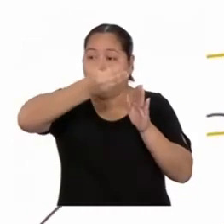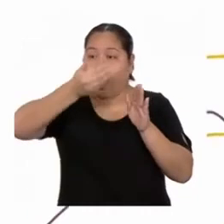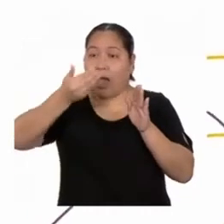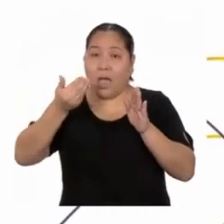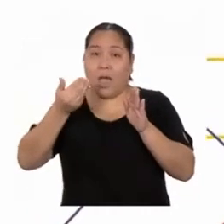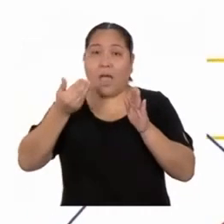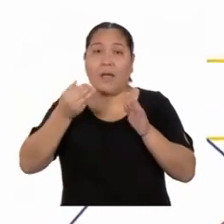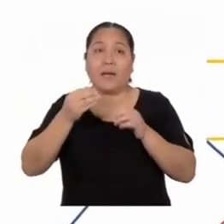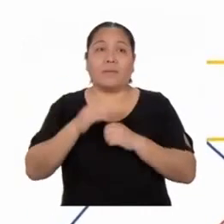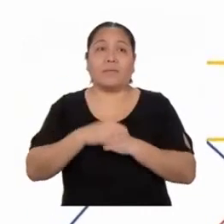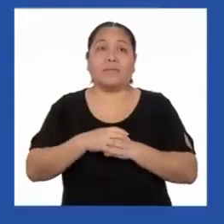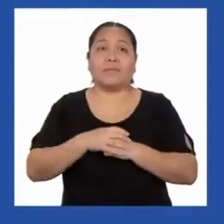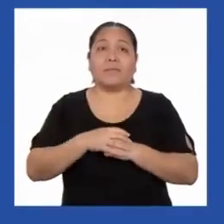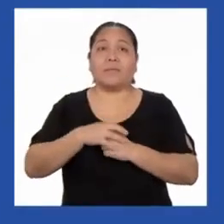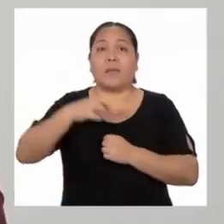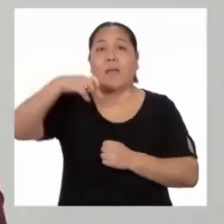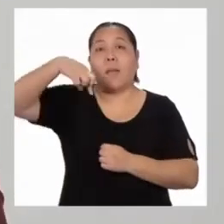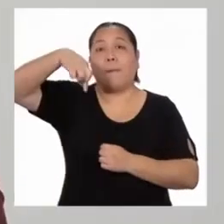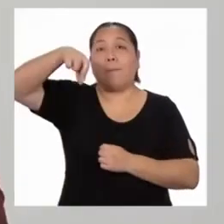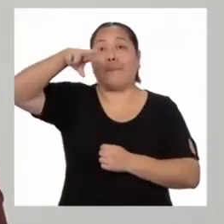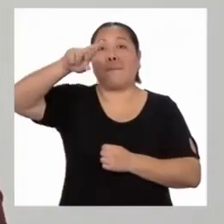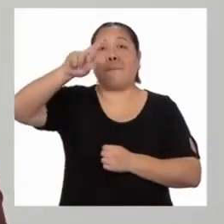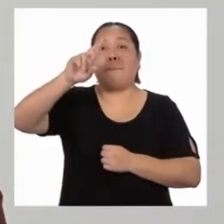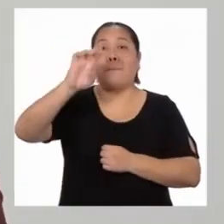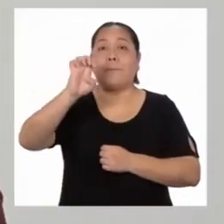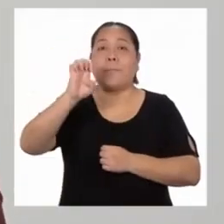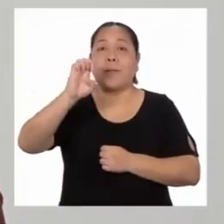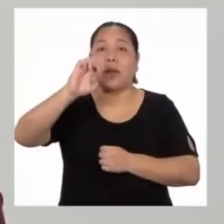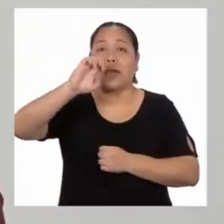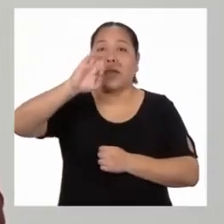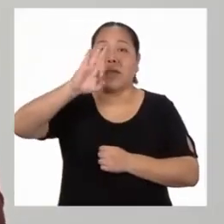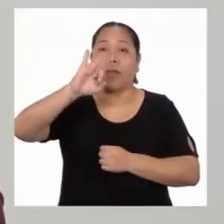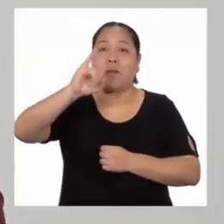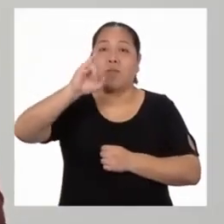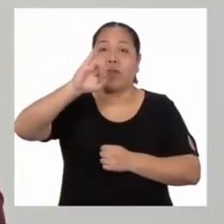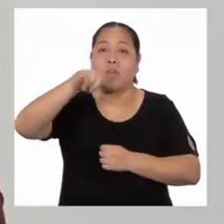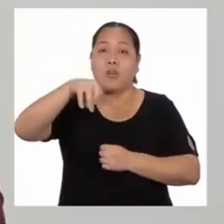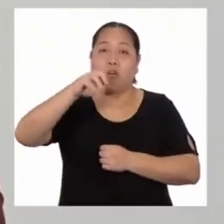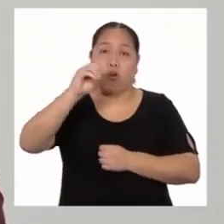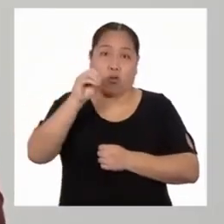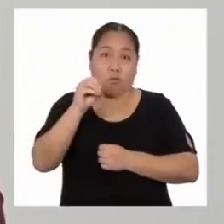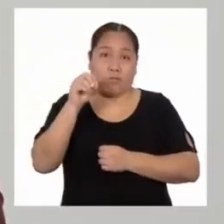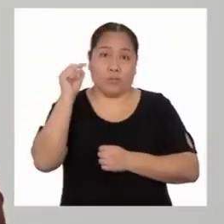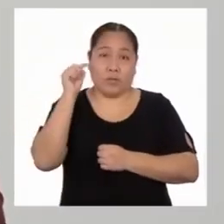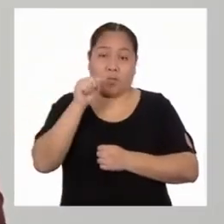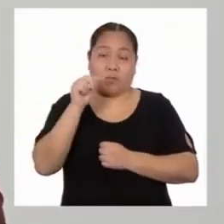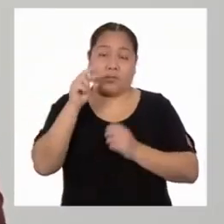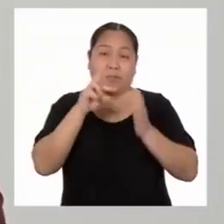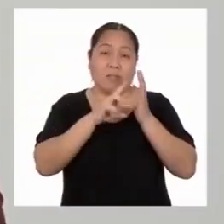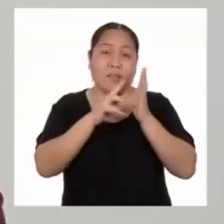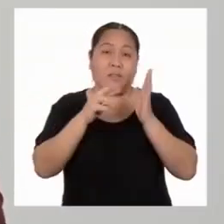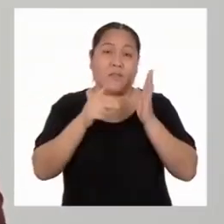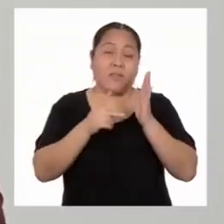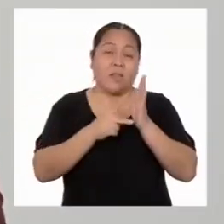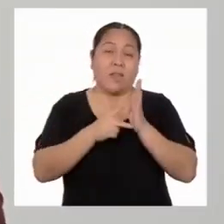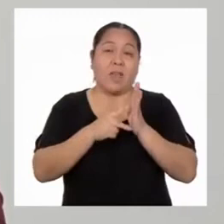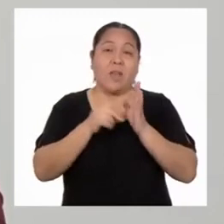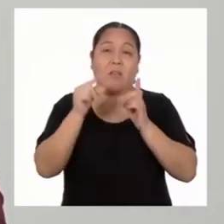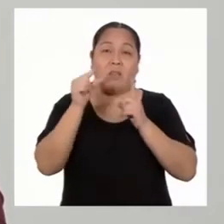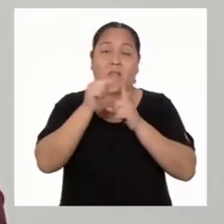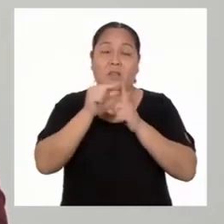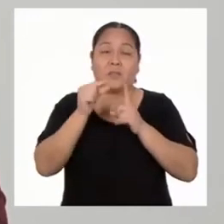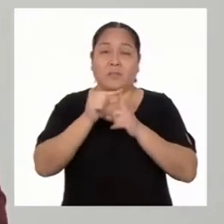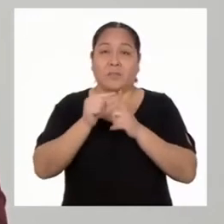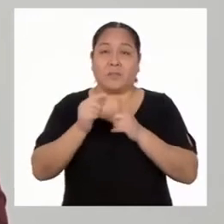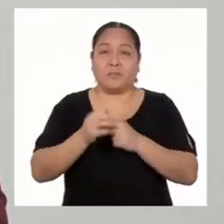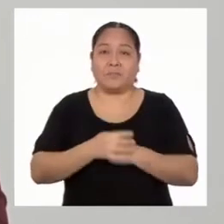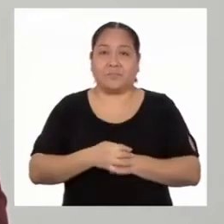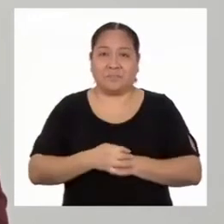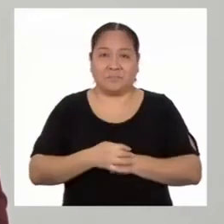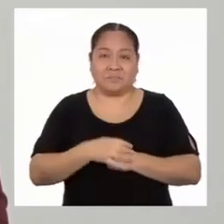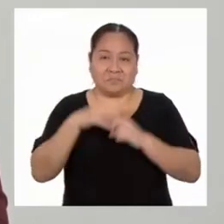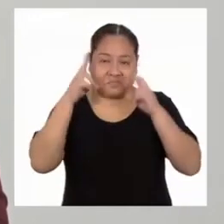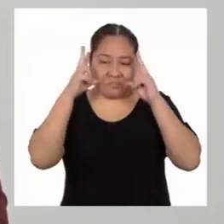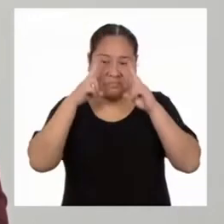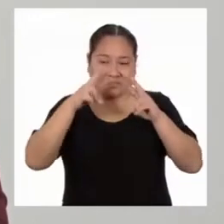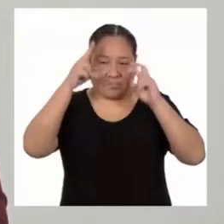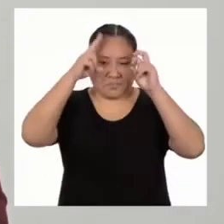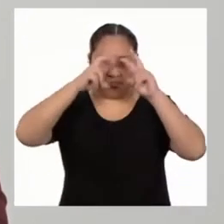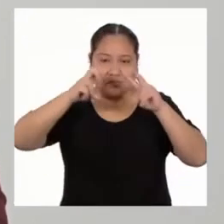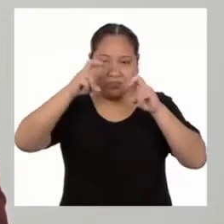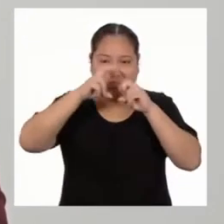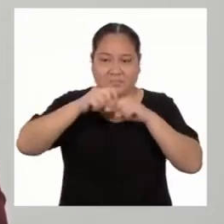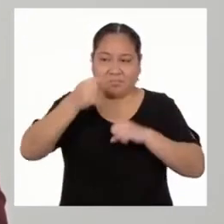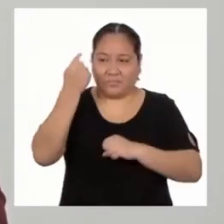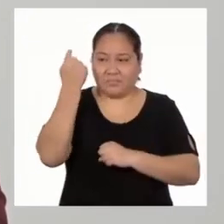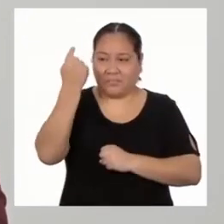palabra se llama prefijo y este aparece para especificar el significado de las palabras. Vamos a analizar